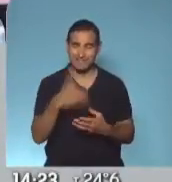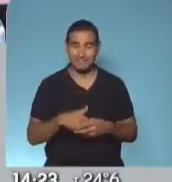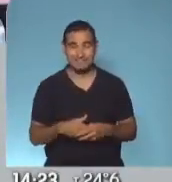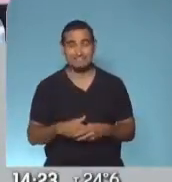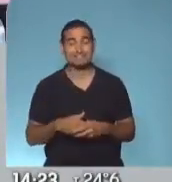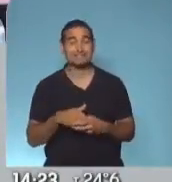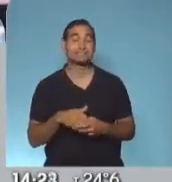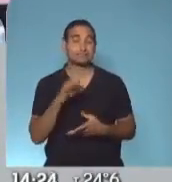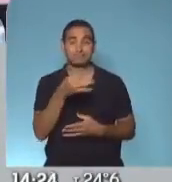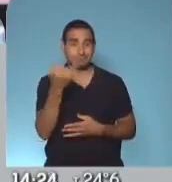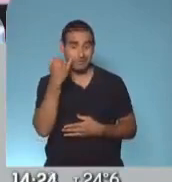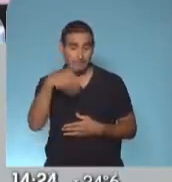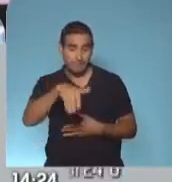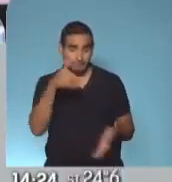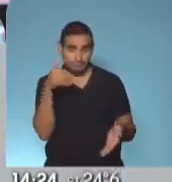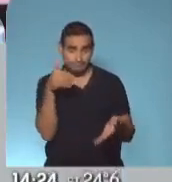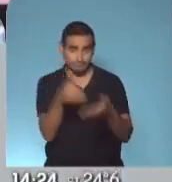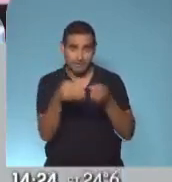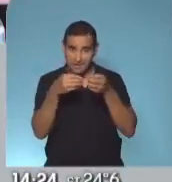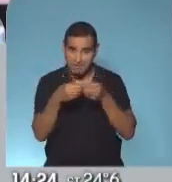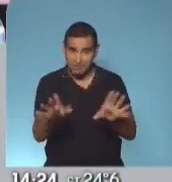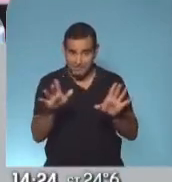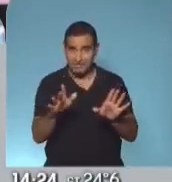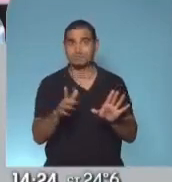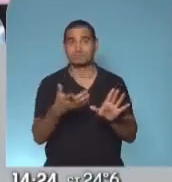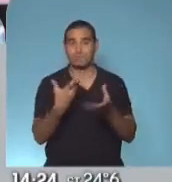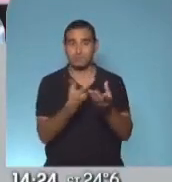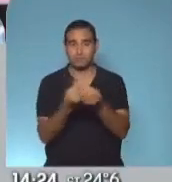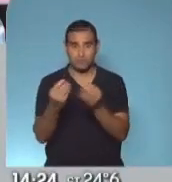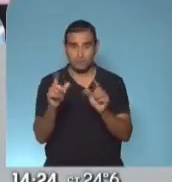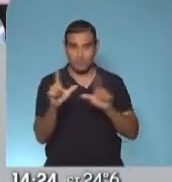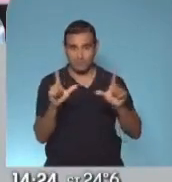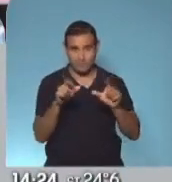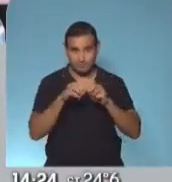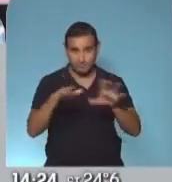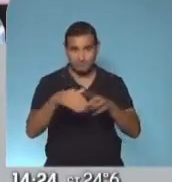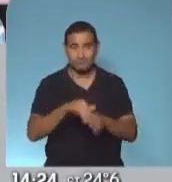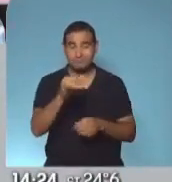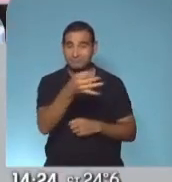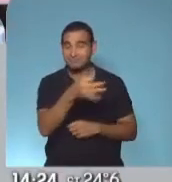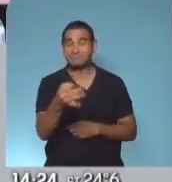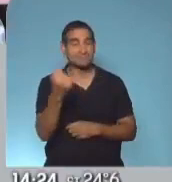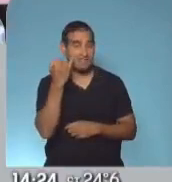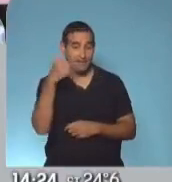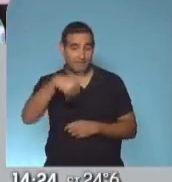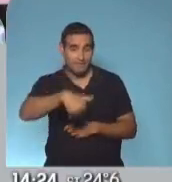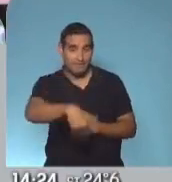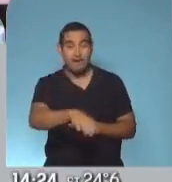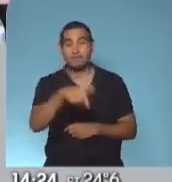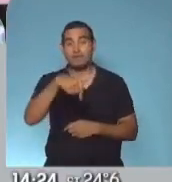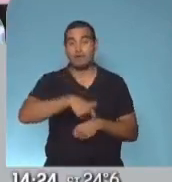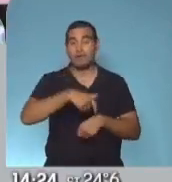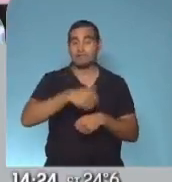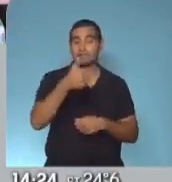Bueno, se están ultimando los detalles, falta muy poquito para comenzar esta maratón solidaria. Contanos. Sí, ya en poquitas horas, a partir de